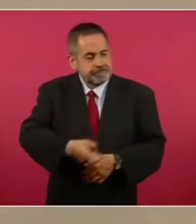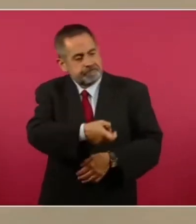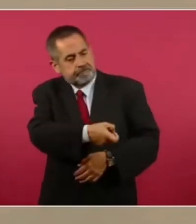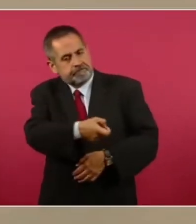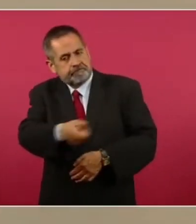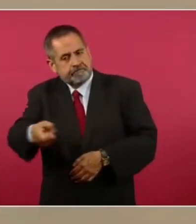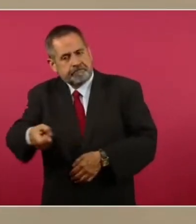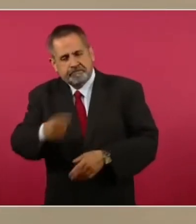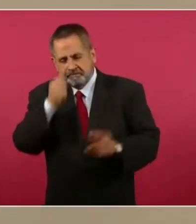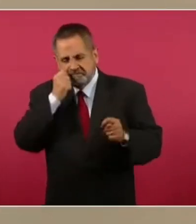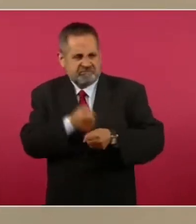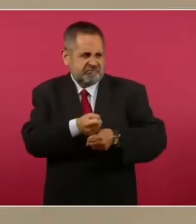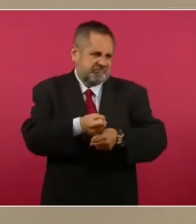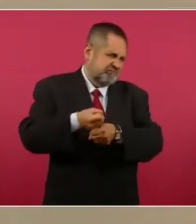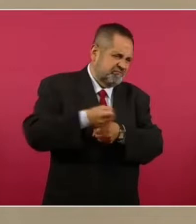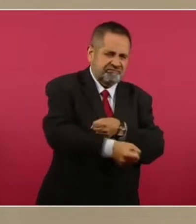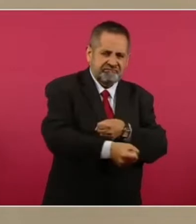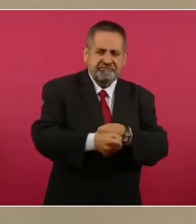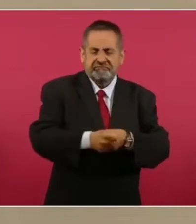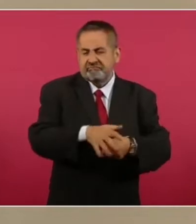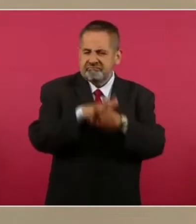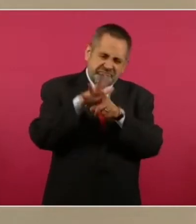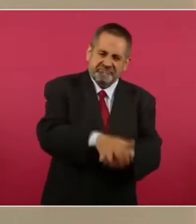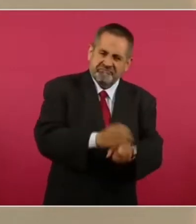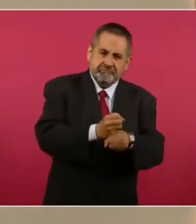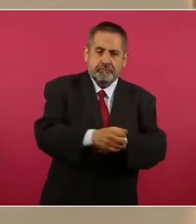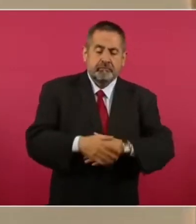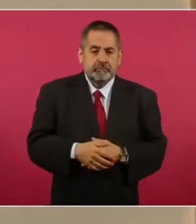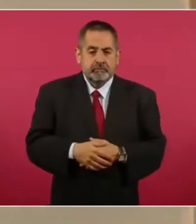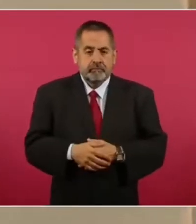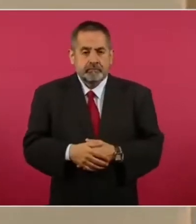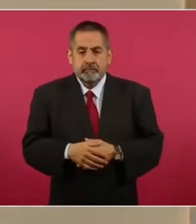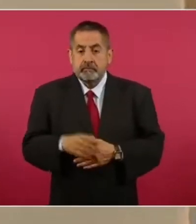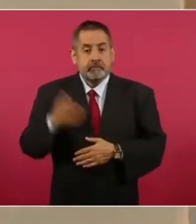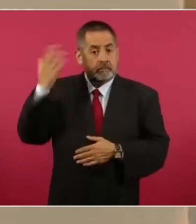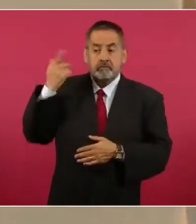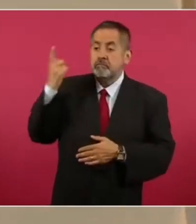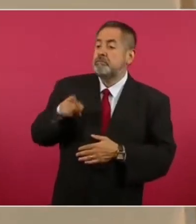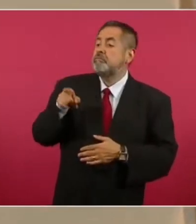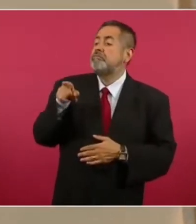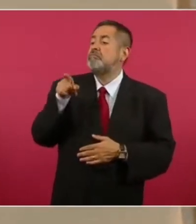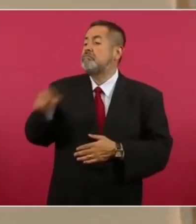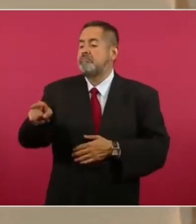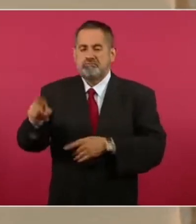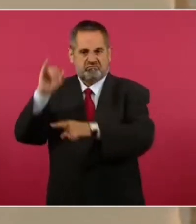de aplicar toda la fuerza y les decían a los jefes militares